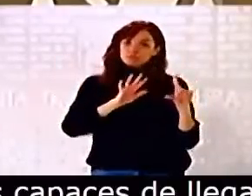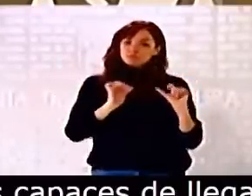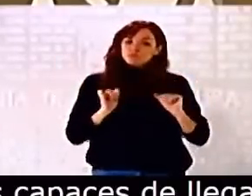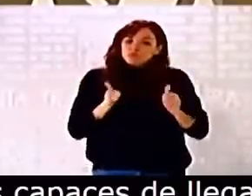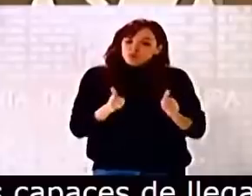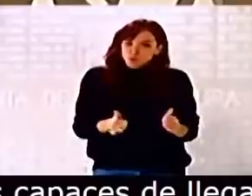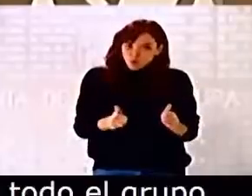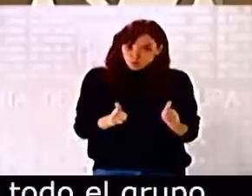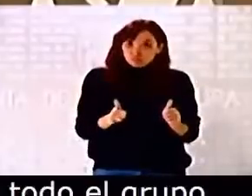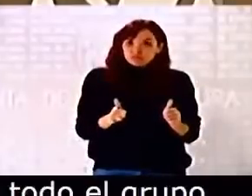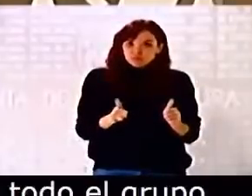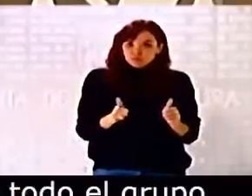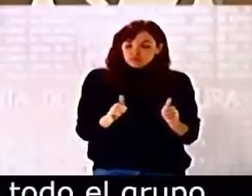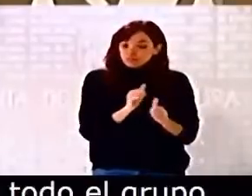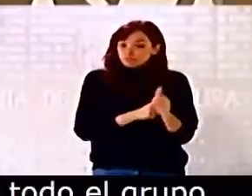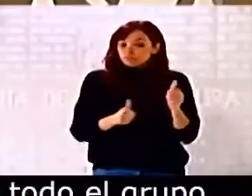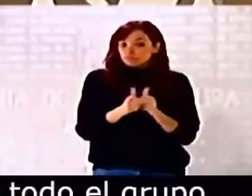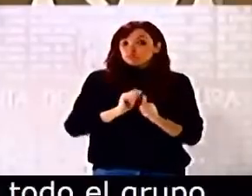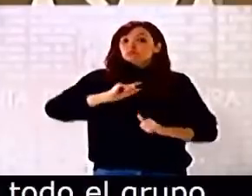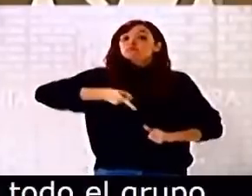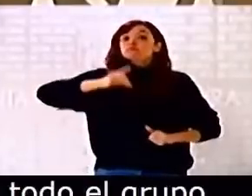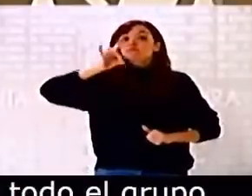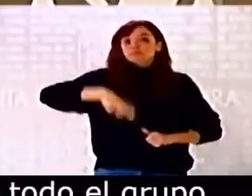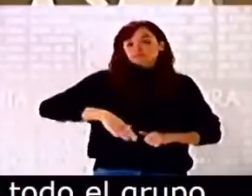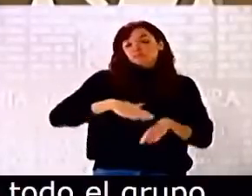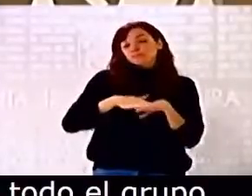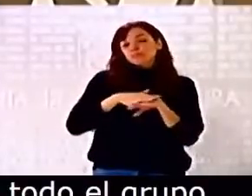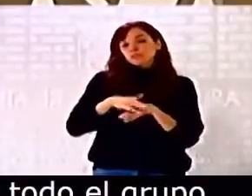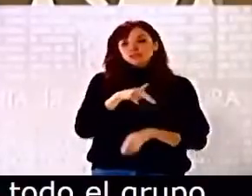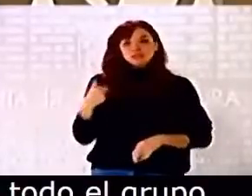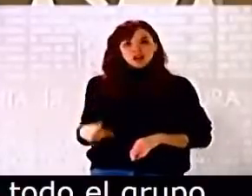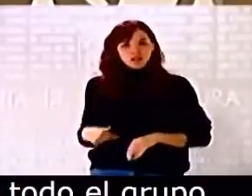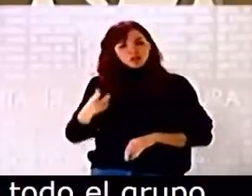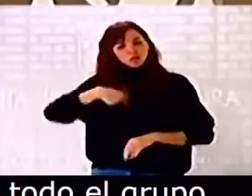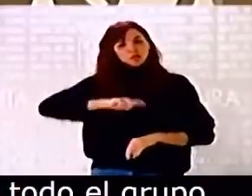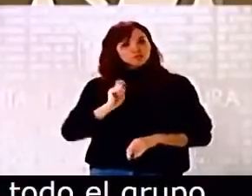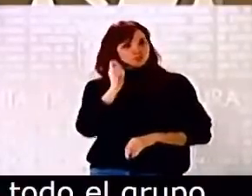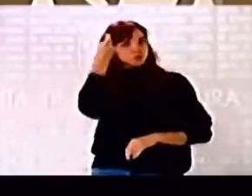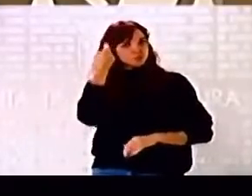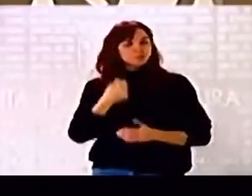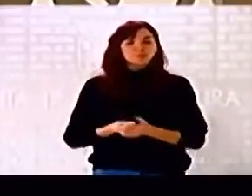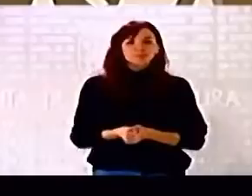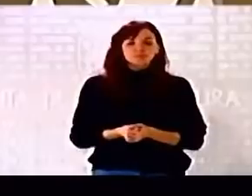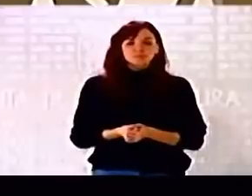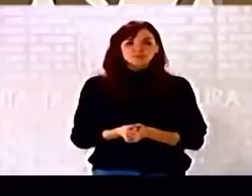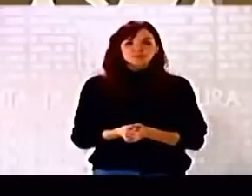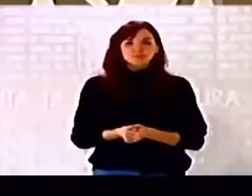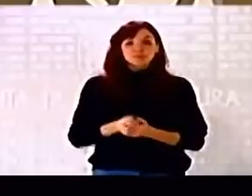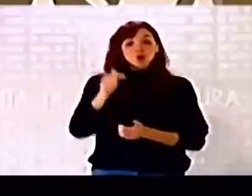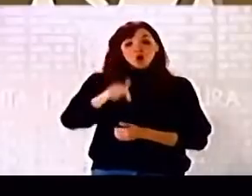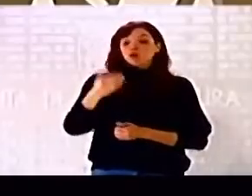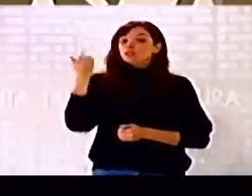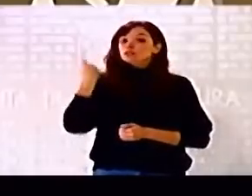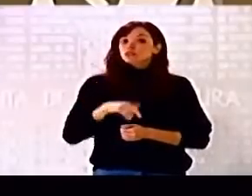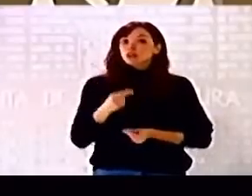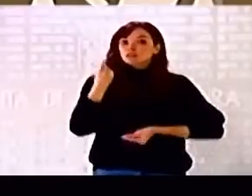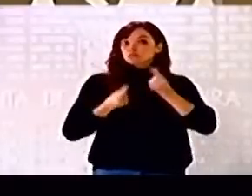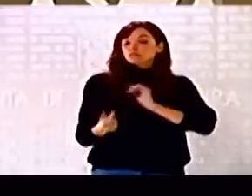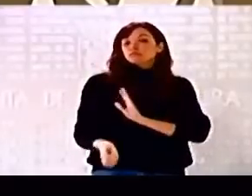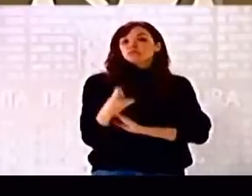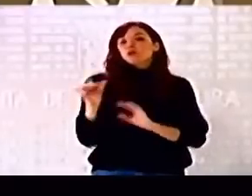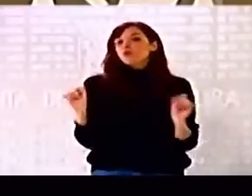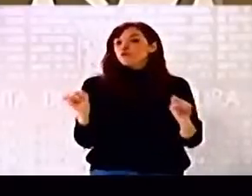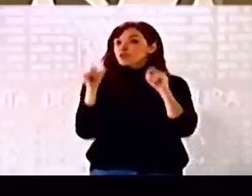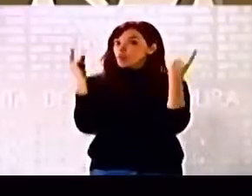inicial que ha priorizado el Ministerio de Sanidad. Cuando se consoliden los datos a día de hoy